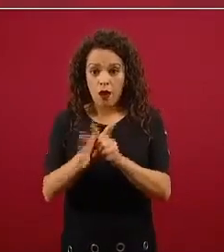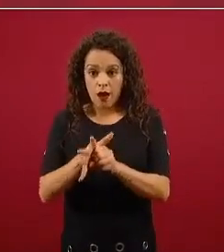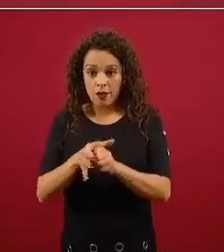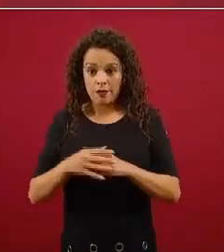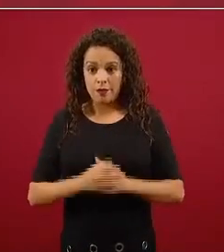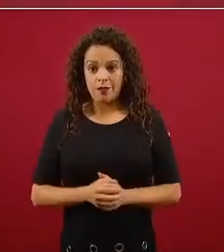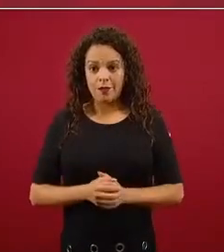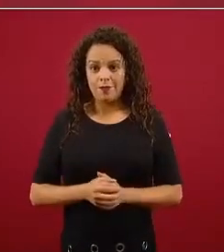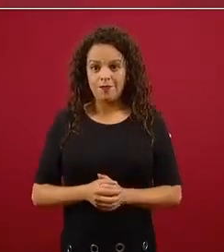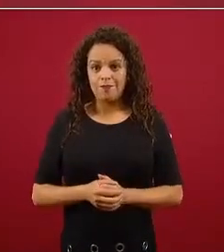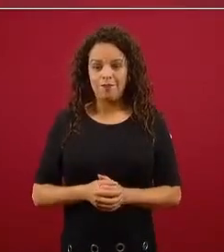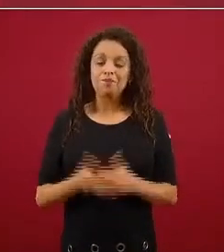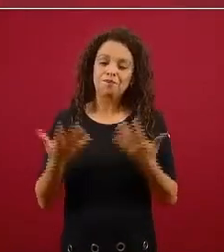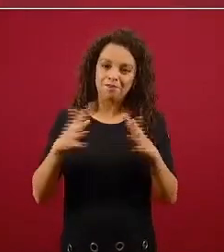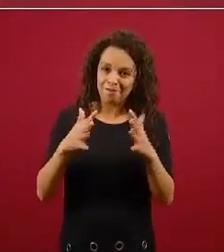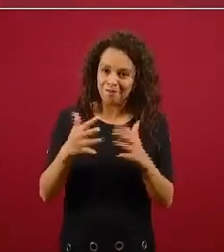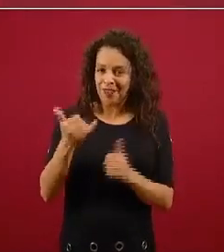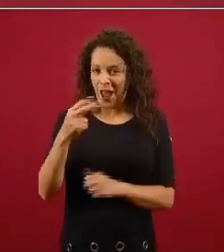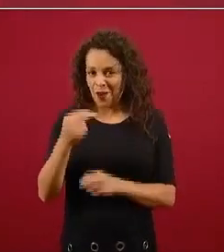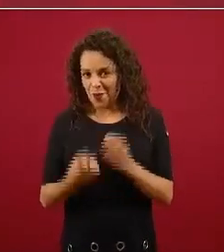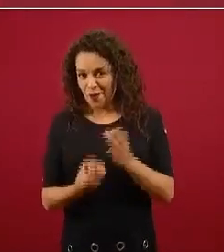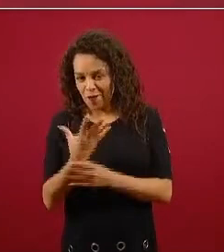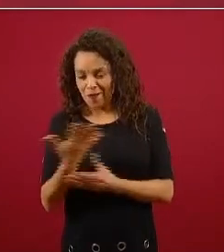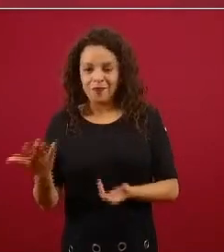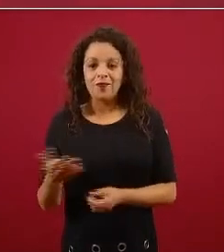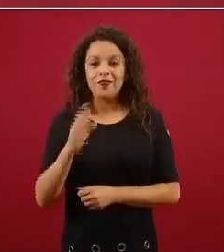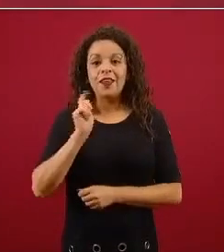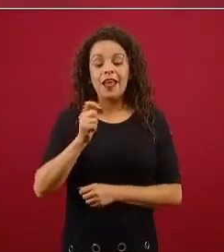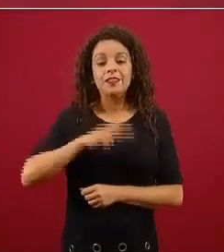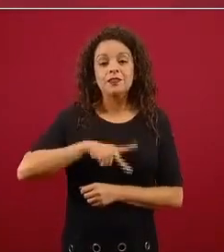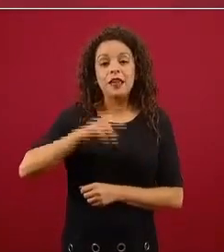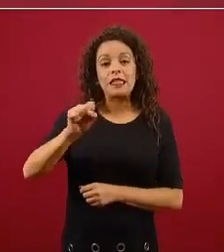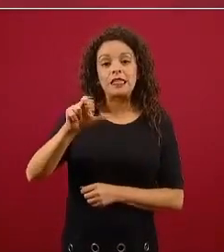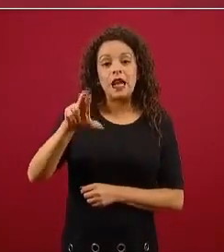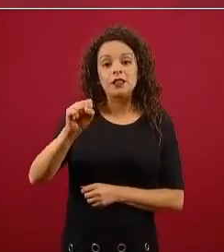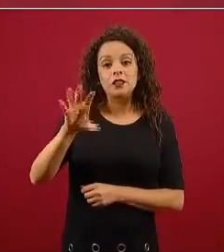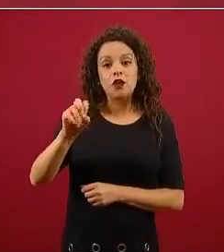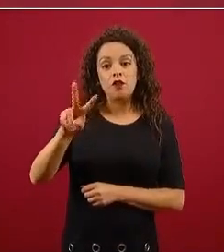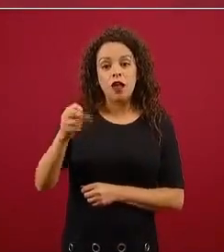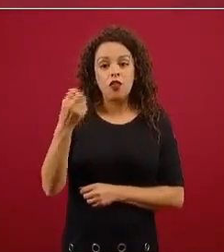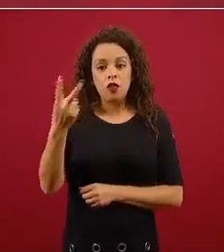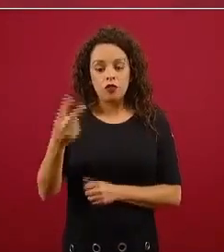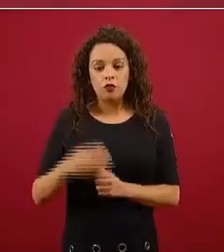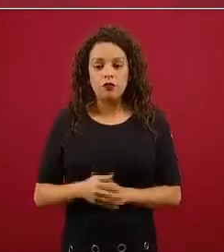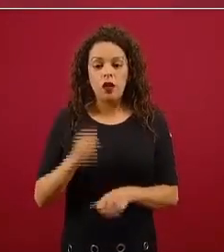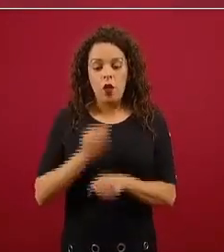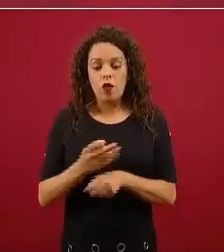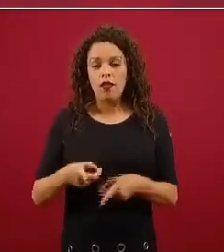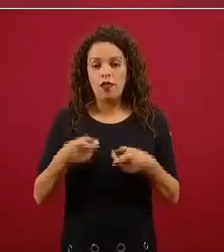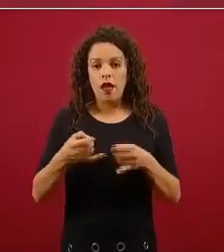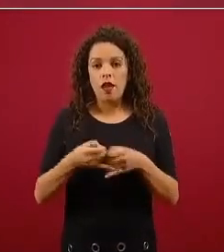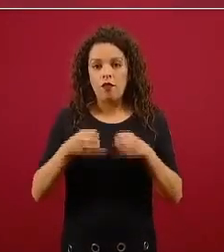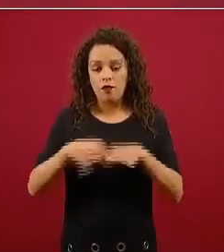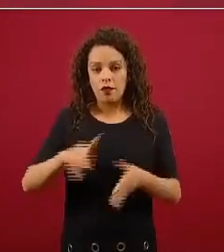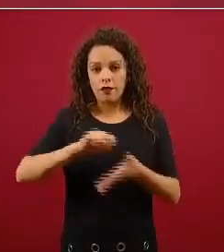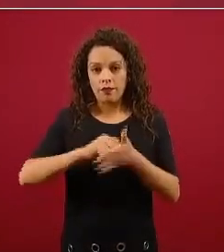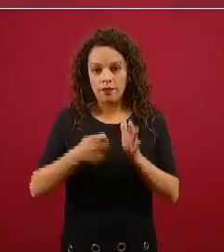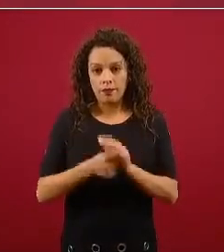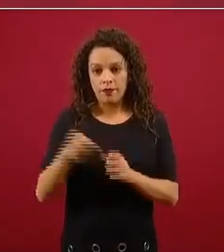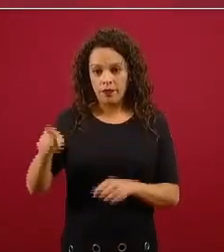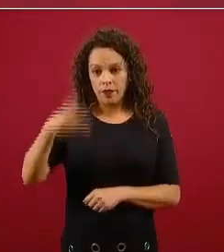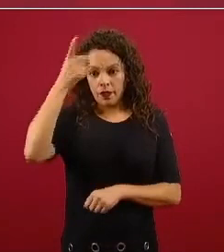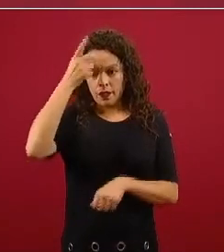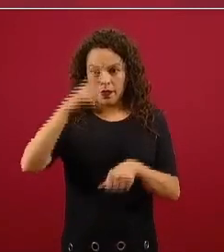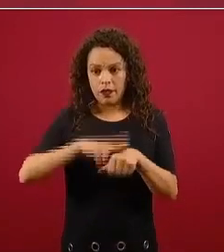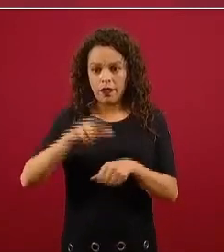nuevo, coronavirus SARS-CoV-2. Hoy tenemos nuestro informe técnico que presentará el doctor José Luis Salomía, director general de Epidemiología de la